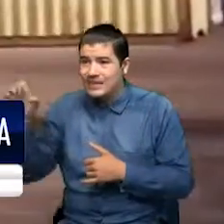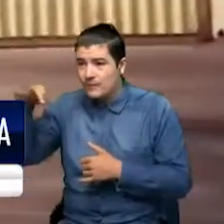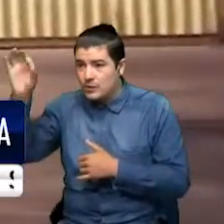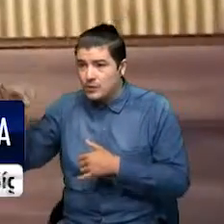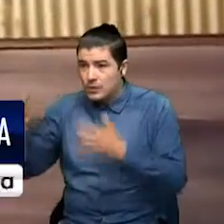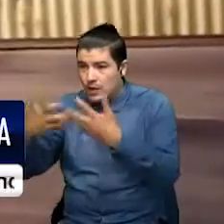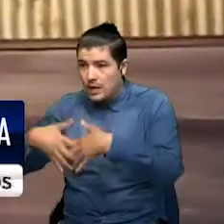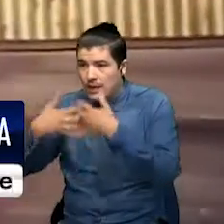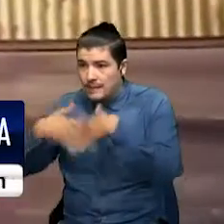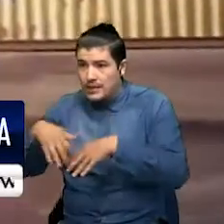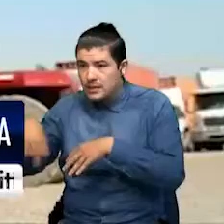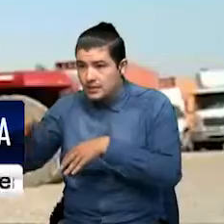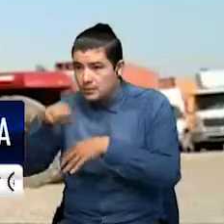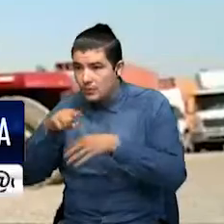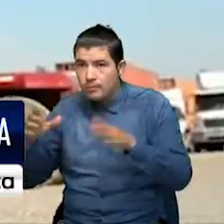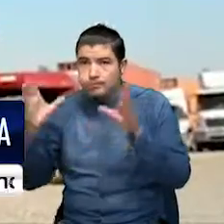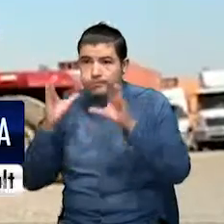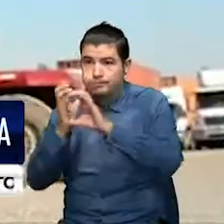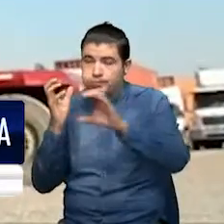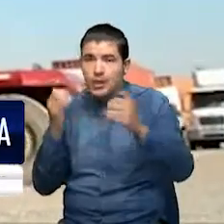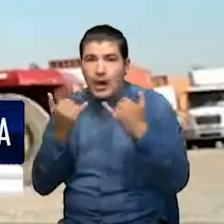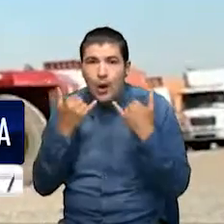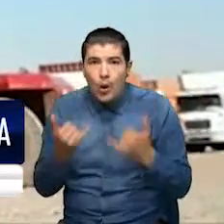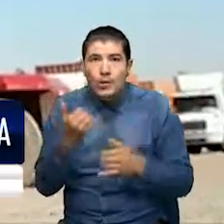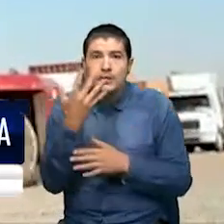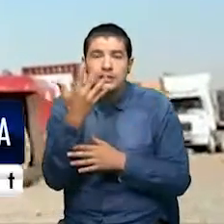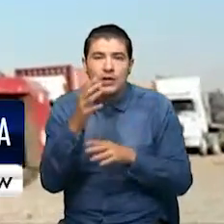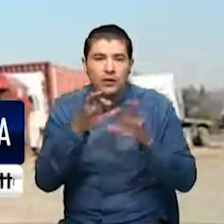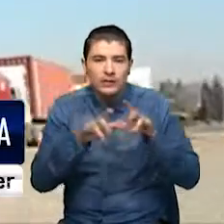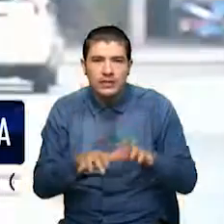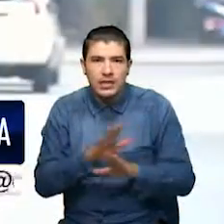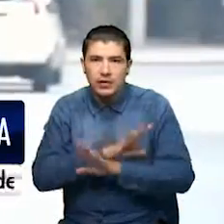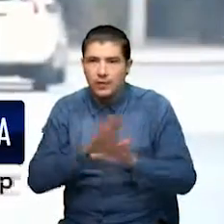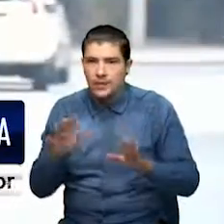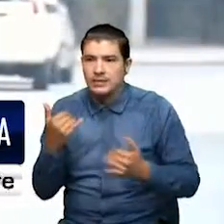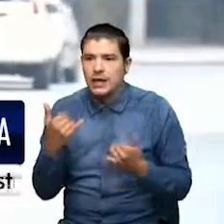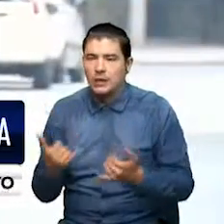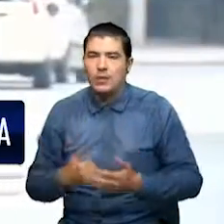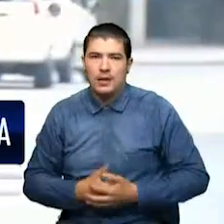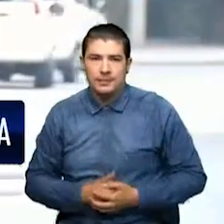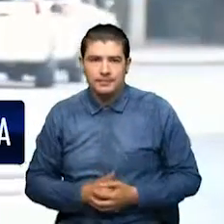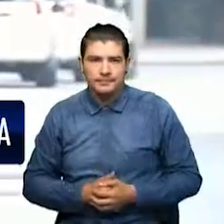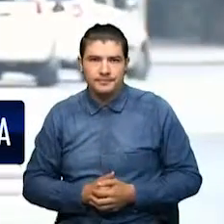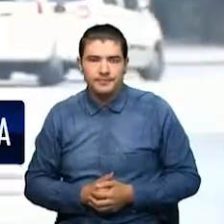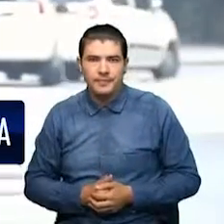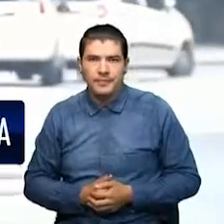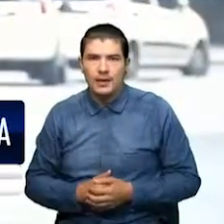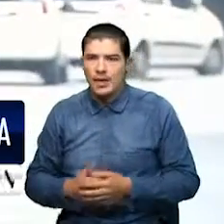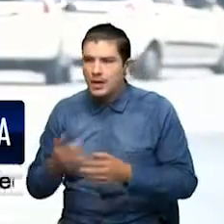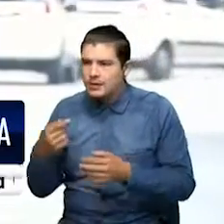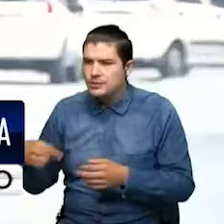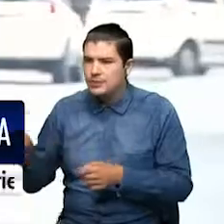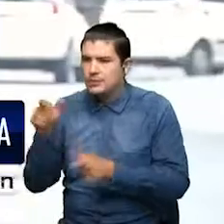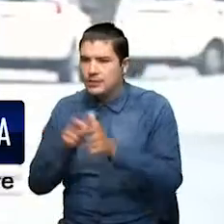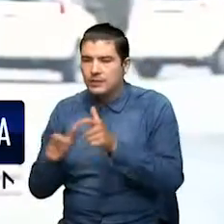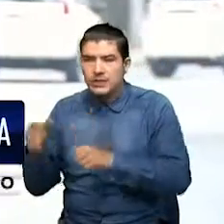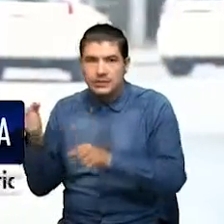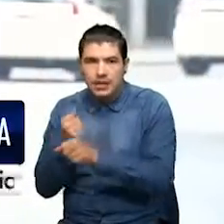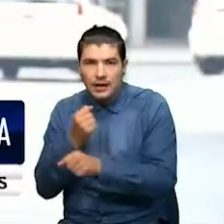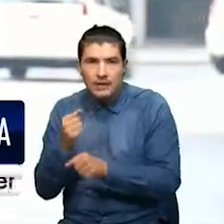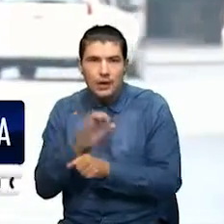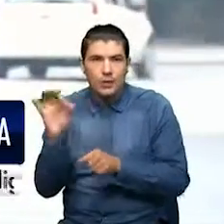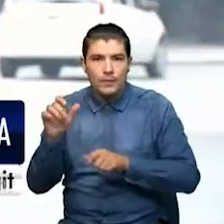aduaneras que operaban en cúcuta hoy sólo cinco oficinas funcionan en la ciudad muy bien pues operarios administrativos y